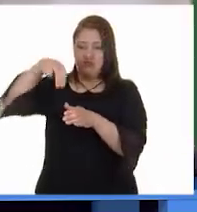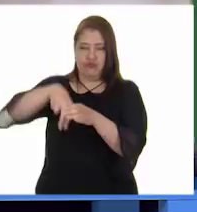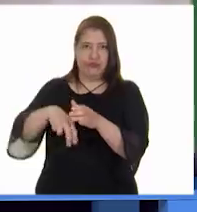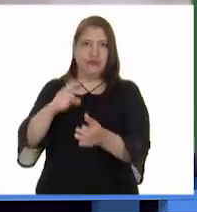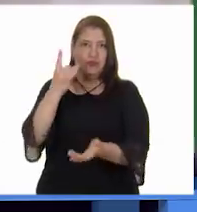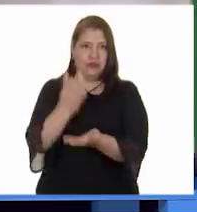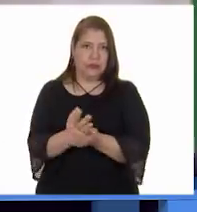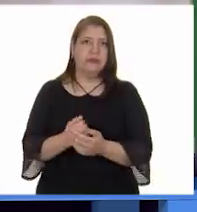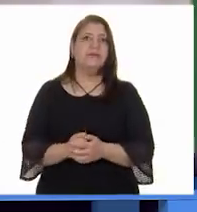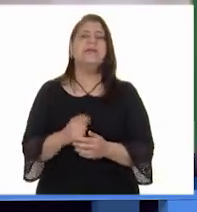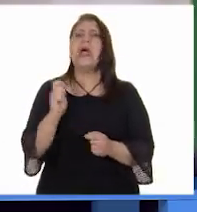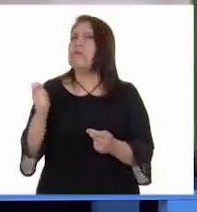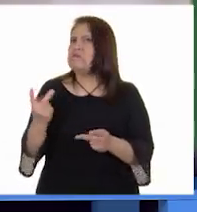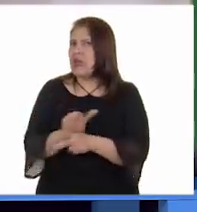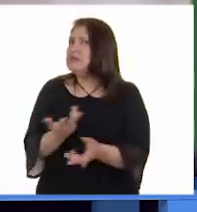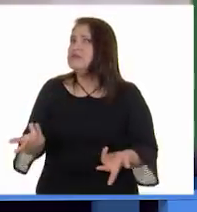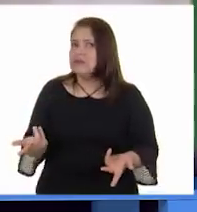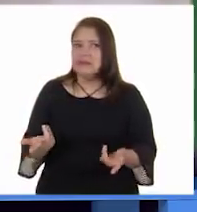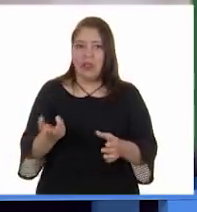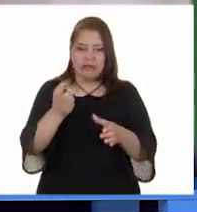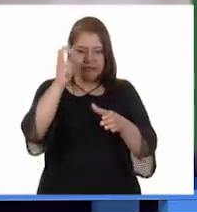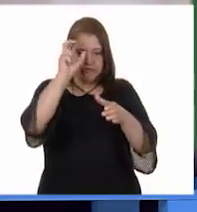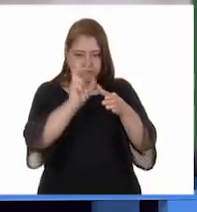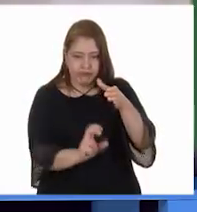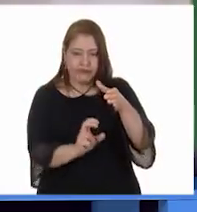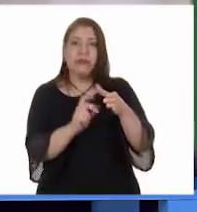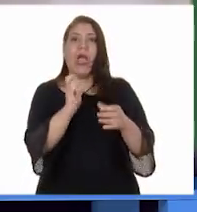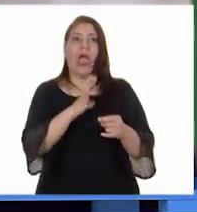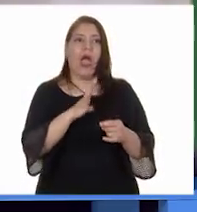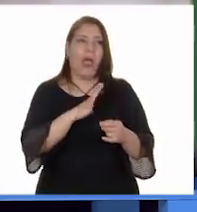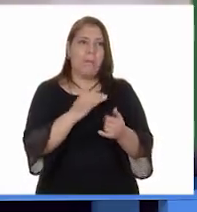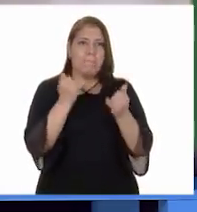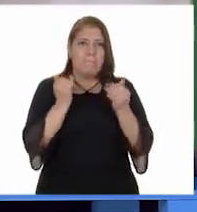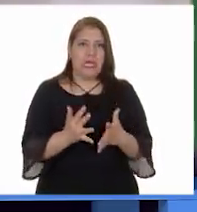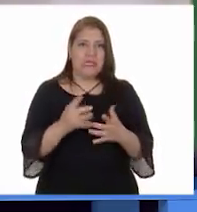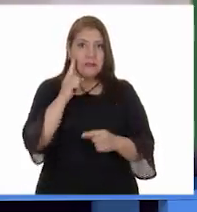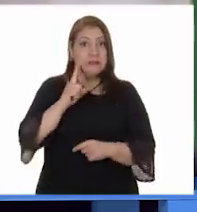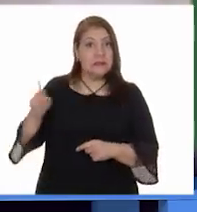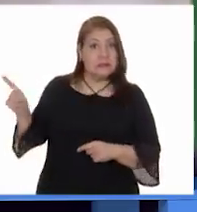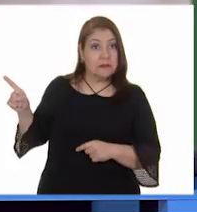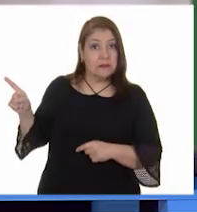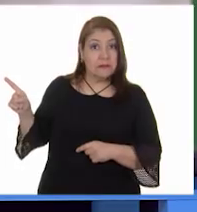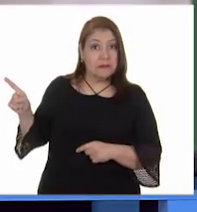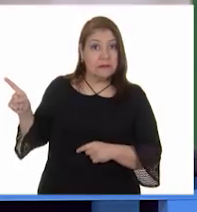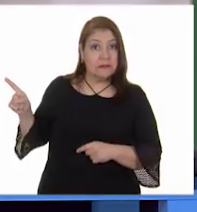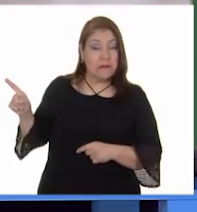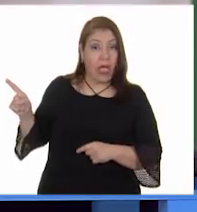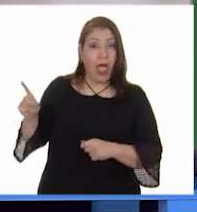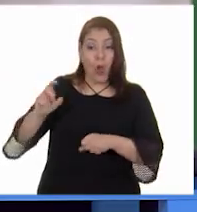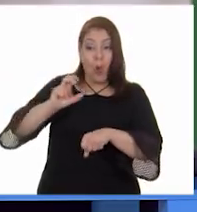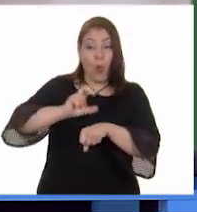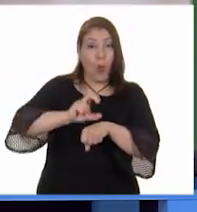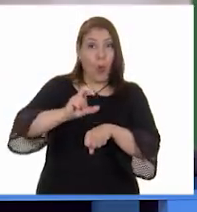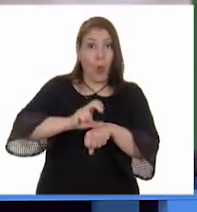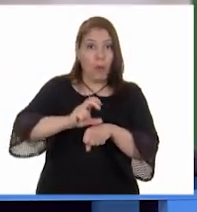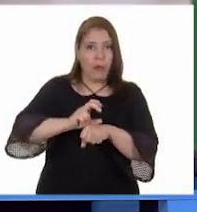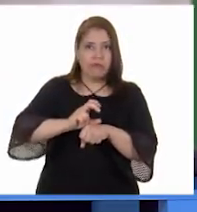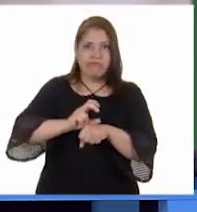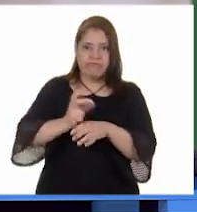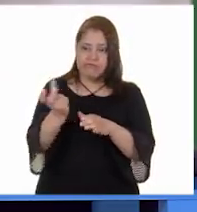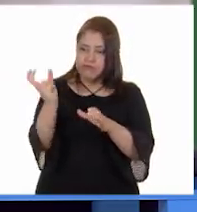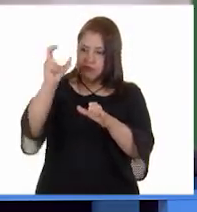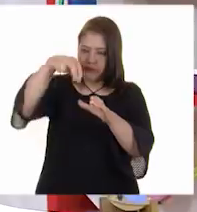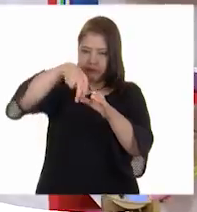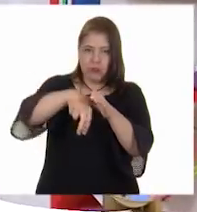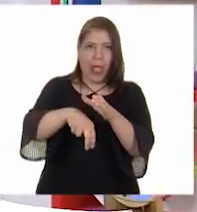bien. ¿Qué pasó? Se fue hasta abajo. Exacto. Este huevo se fue hasta abajo. En el